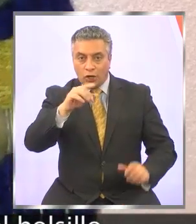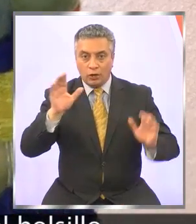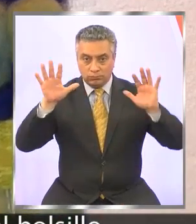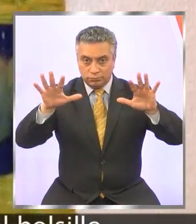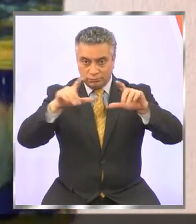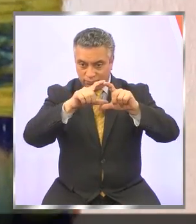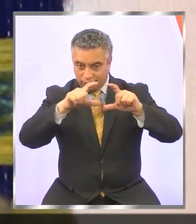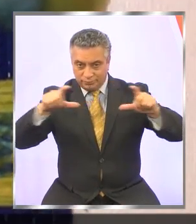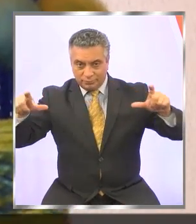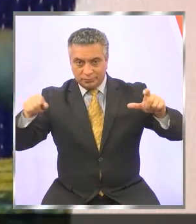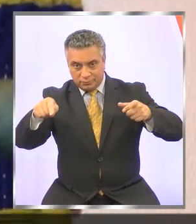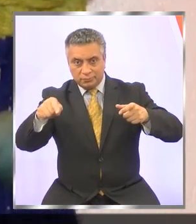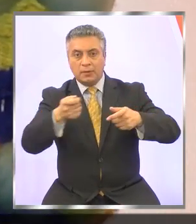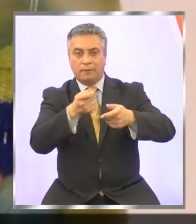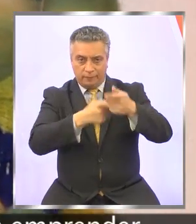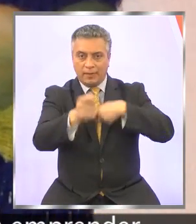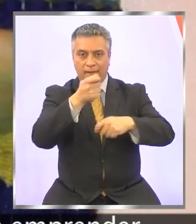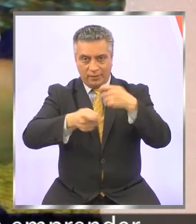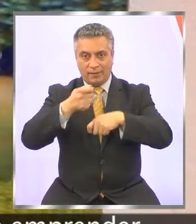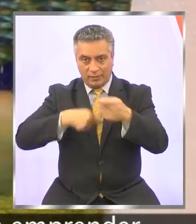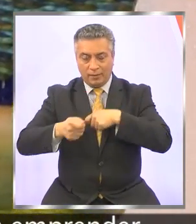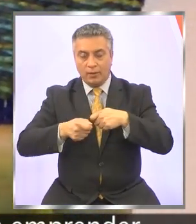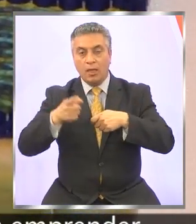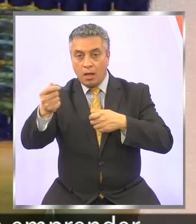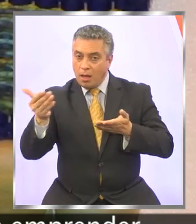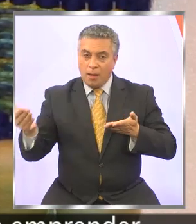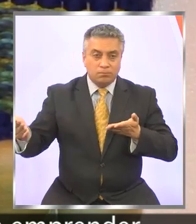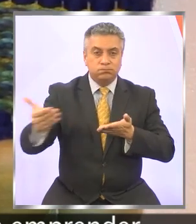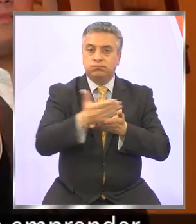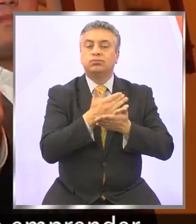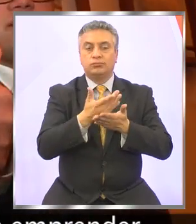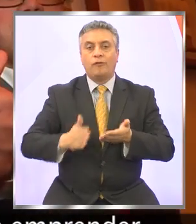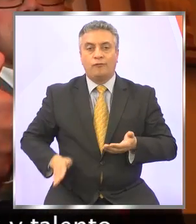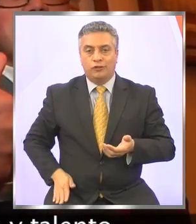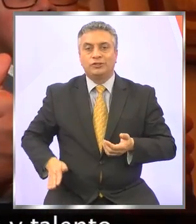irá directo al bolsillo de estos jóvenes, que con estos telares